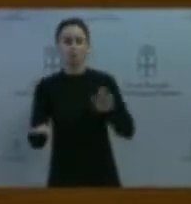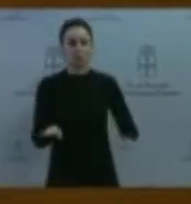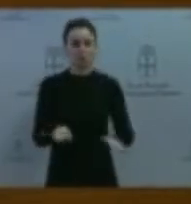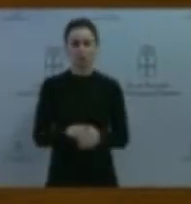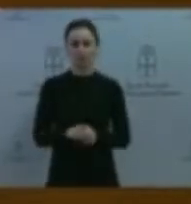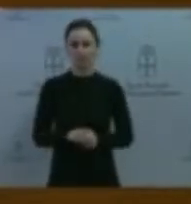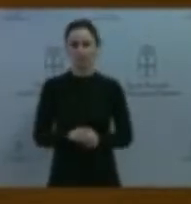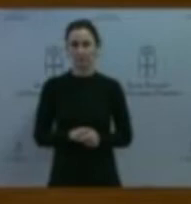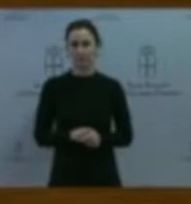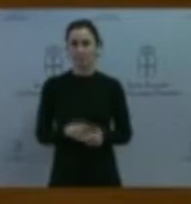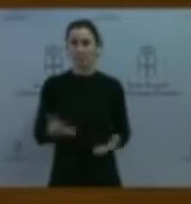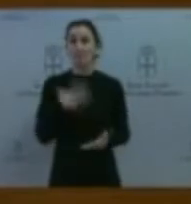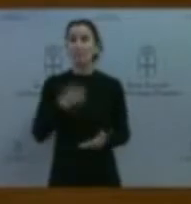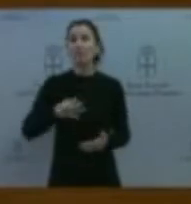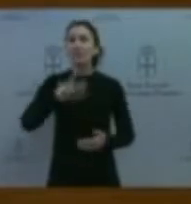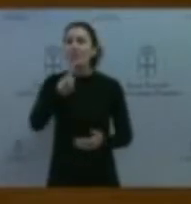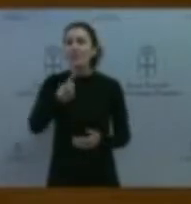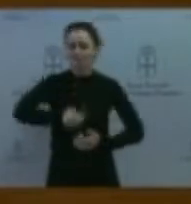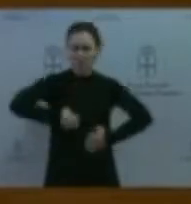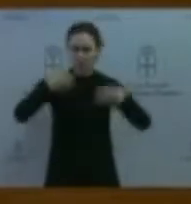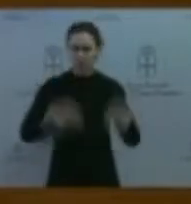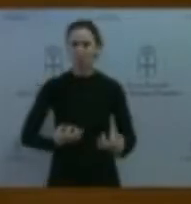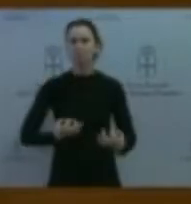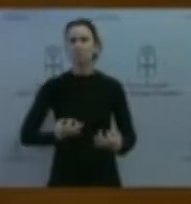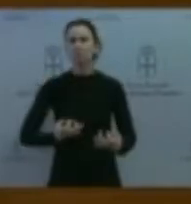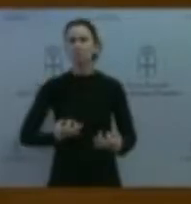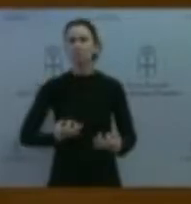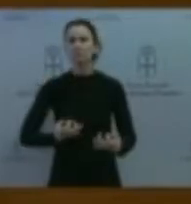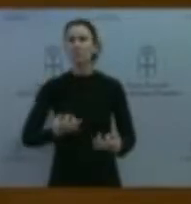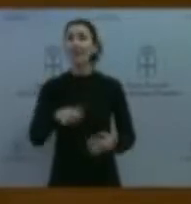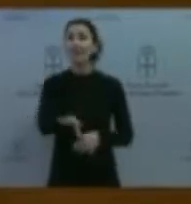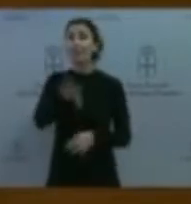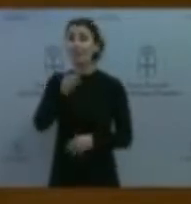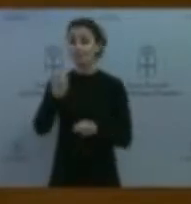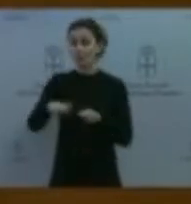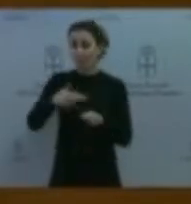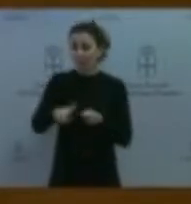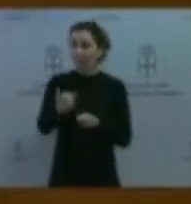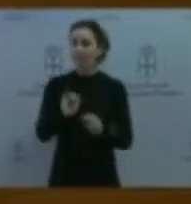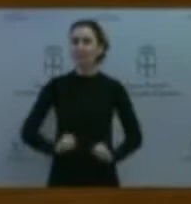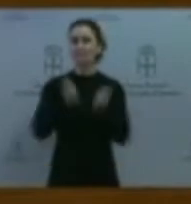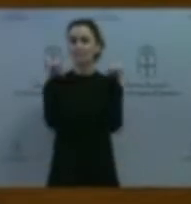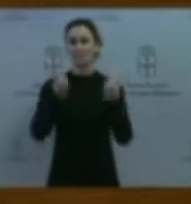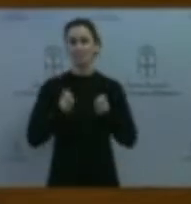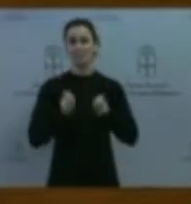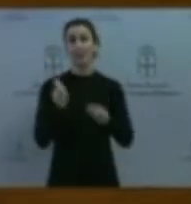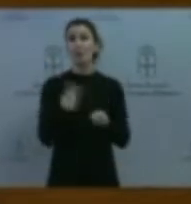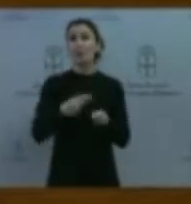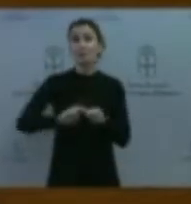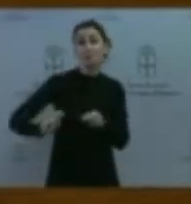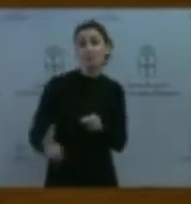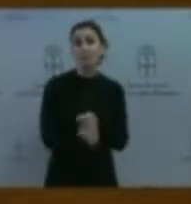más contundente que nunca que hay decisiones políticas que salvan vidas y políticas cuyas decisiones solo sirven para generar más miedo y más